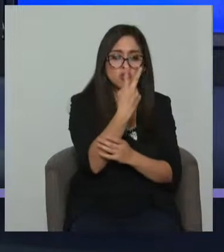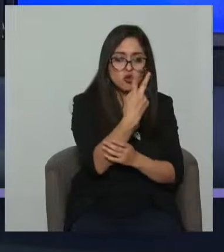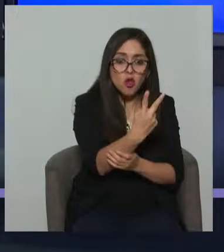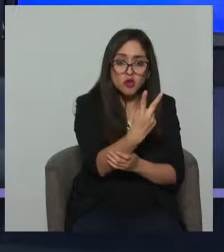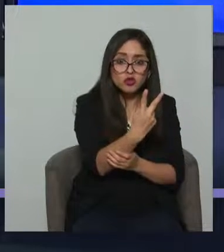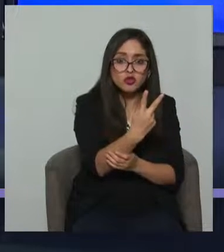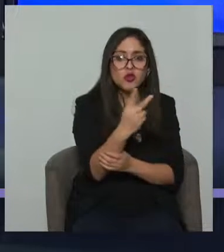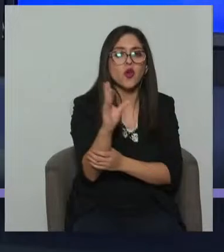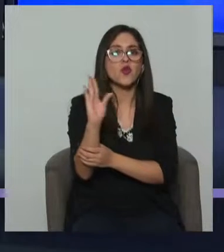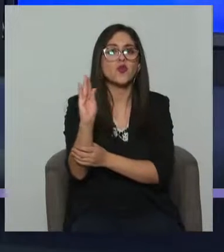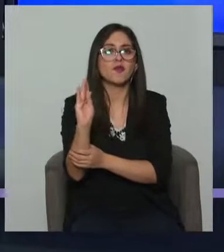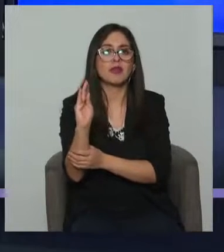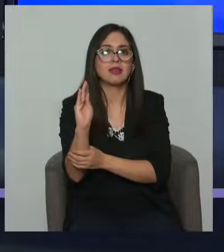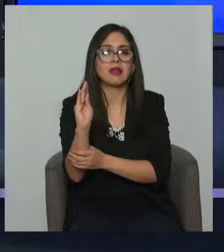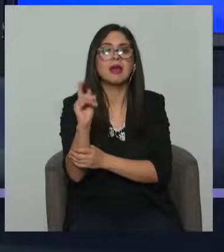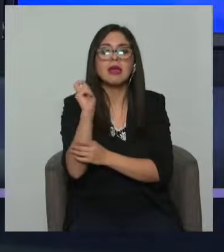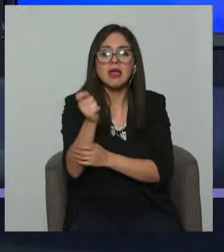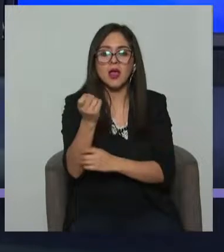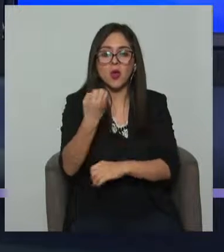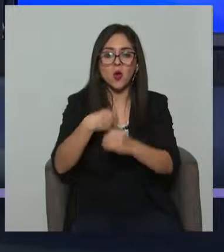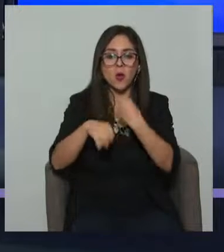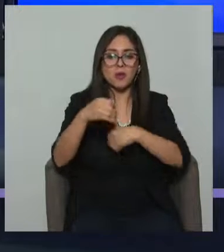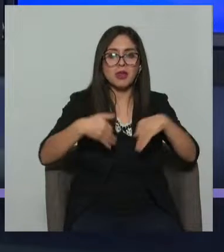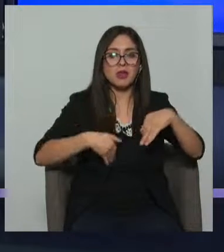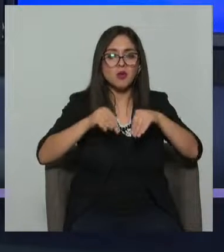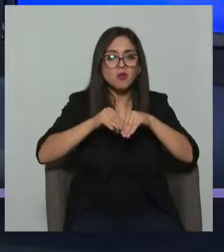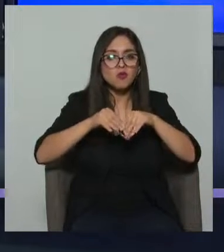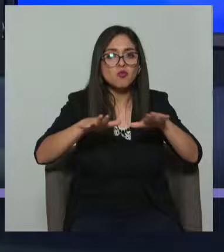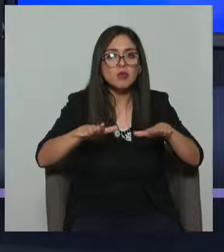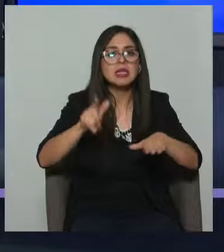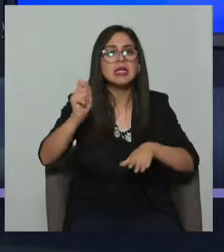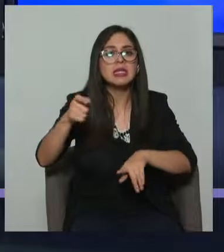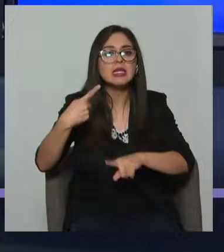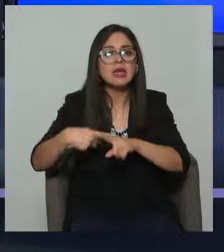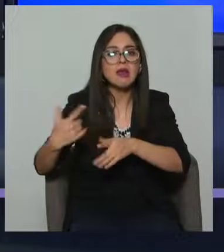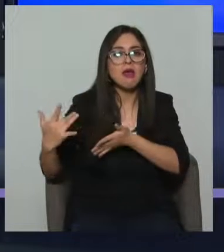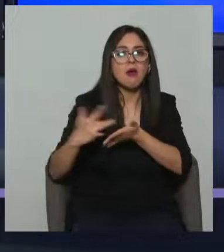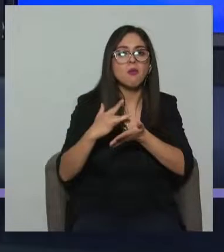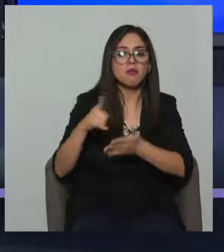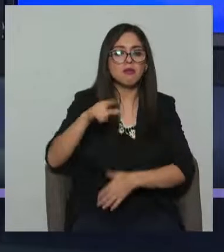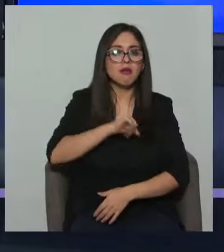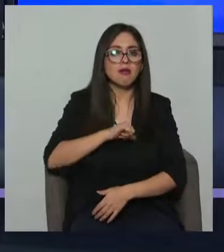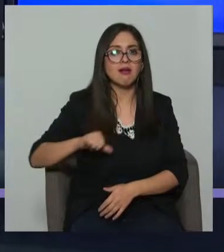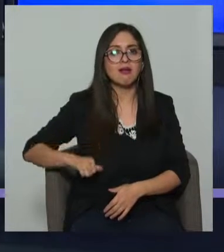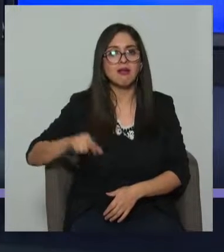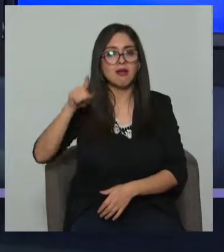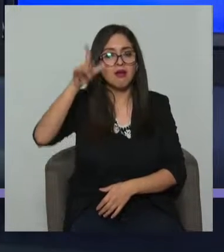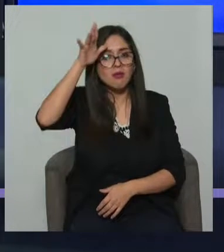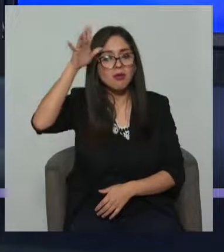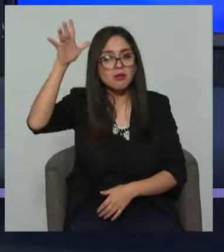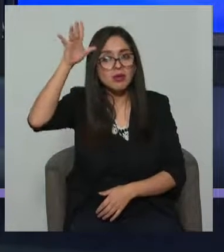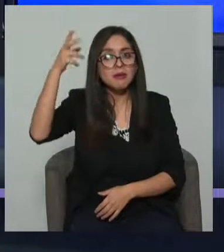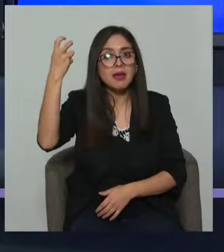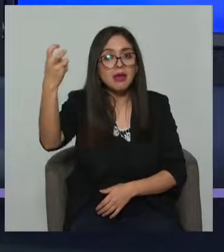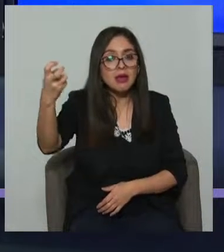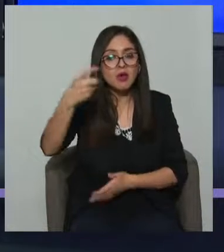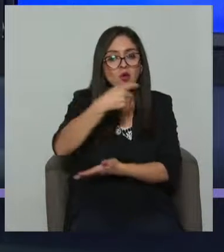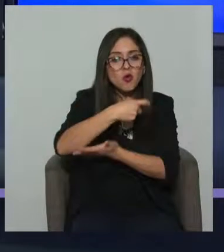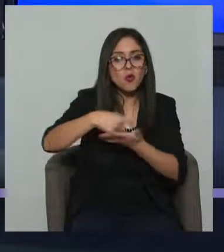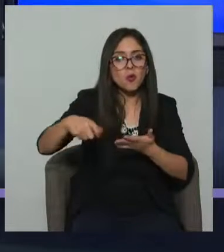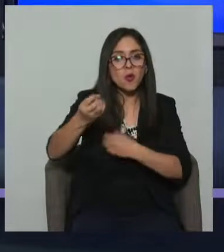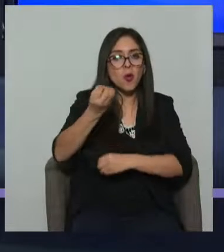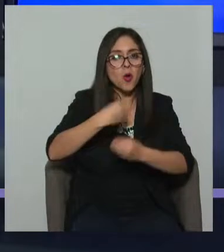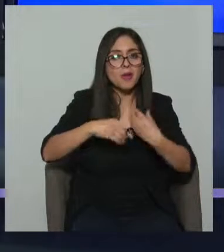obra que estrenamos, justo gracias a la Alcaldía Cuauhtémoc, que nos compró una función para presentarla en la